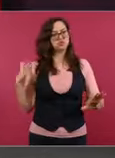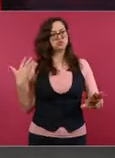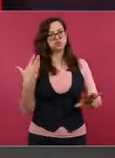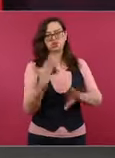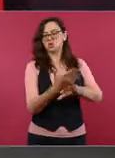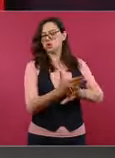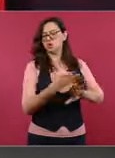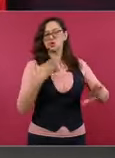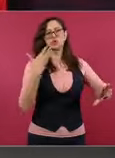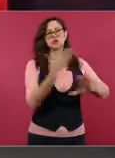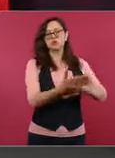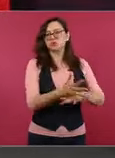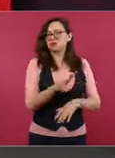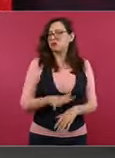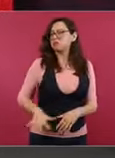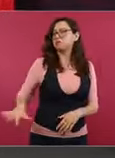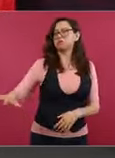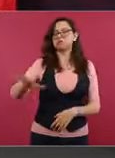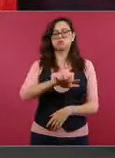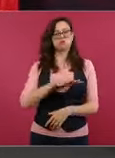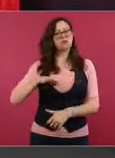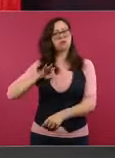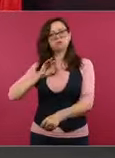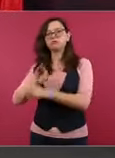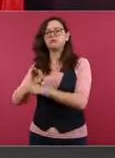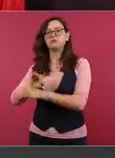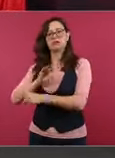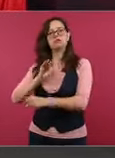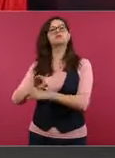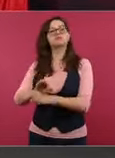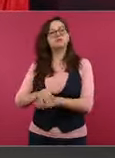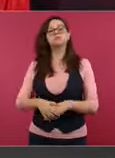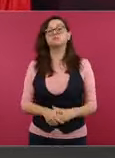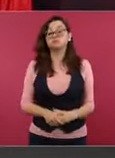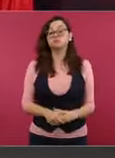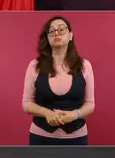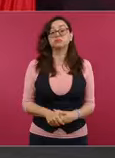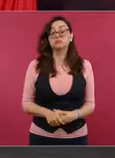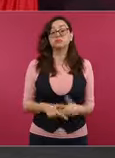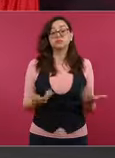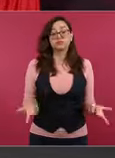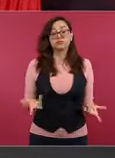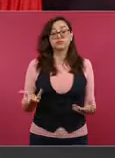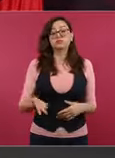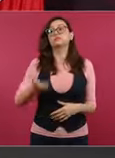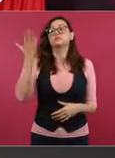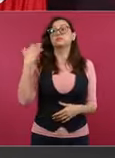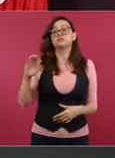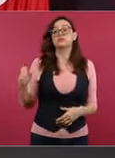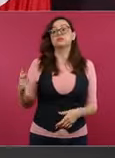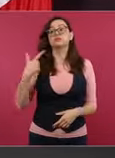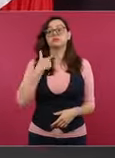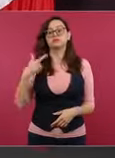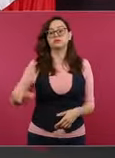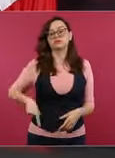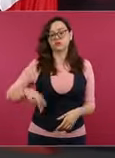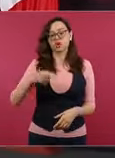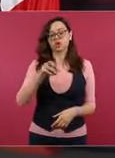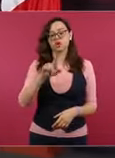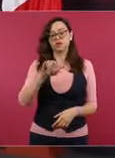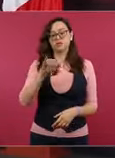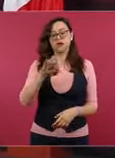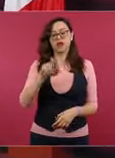momentos cuando los gobiernos neoliberales querían privatizar la educación.